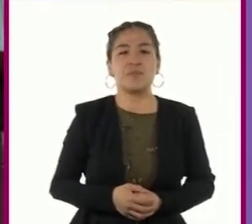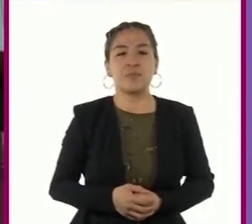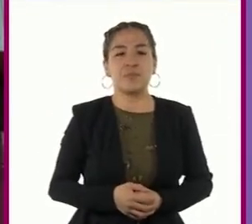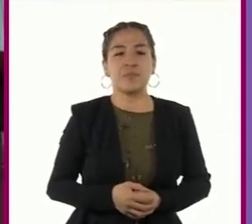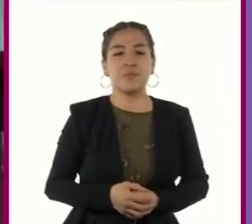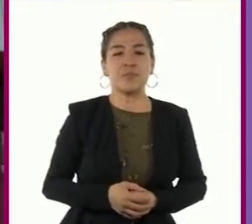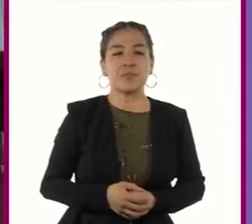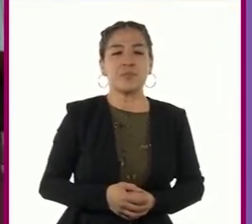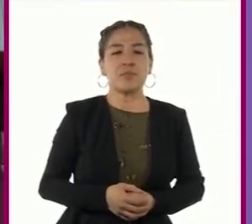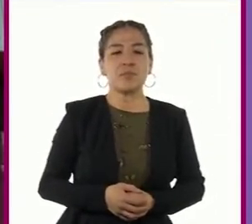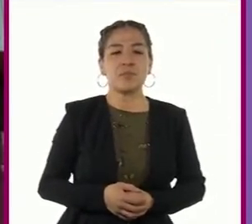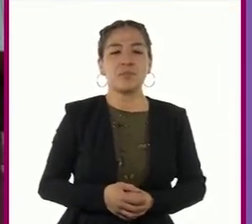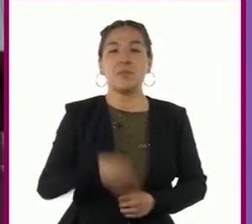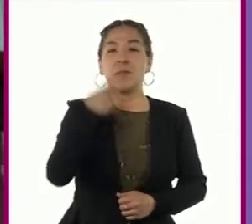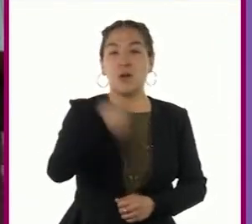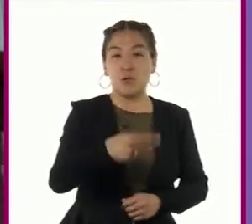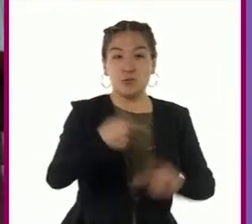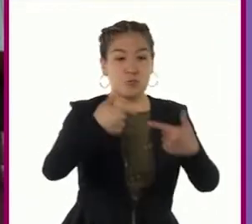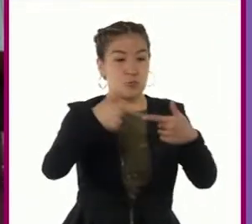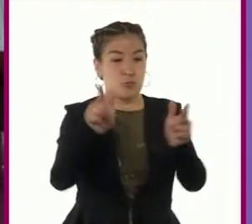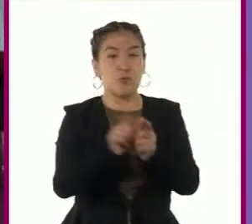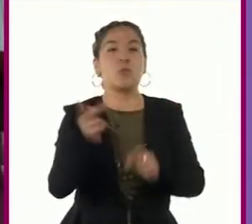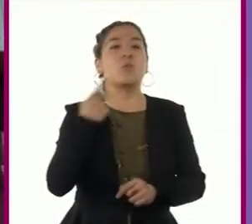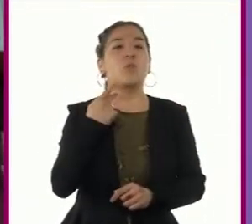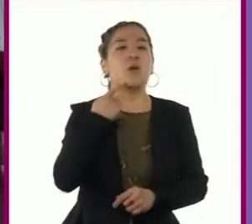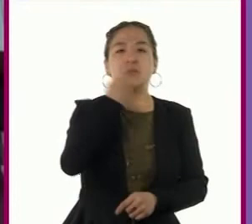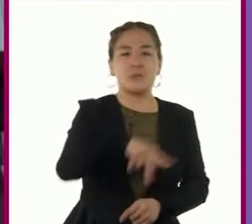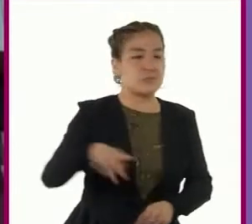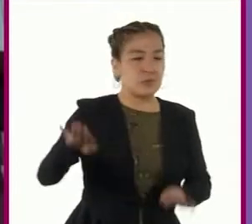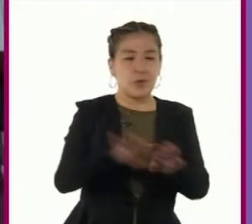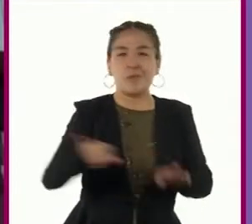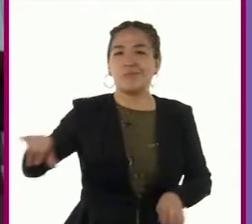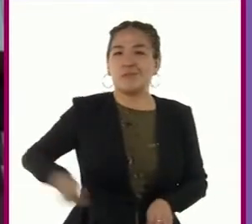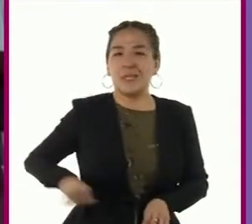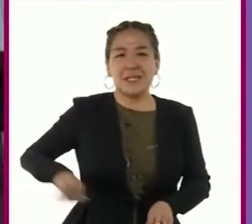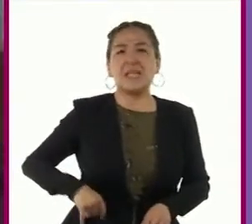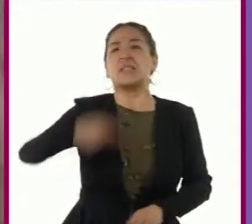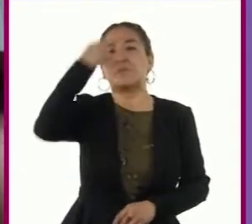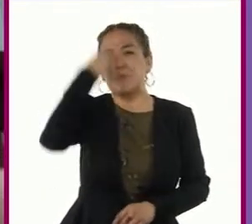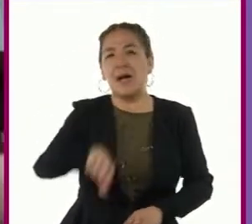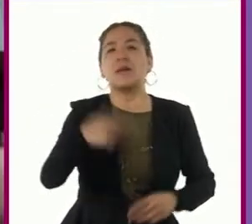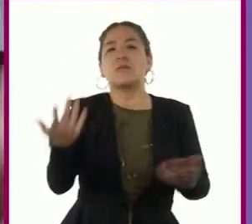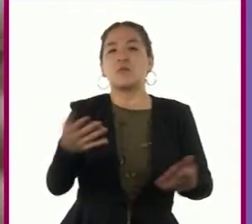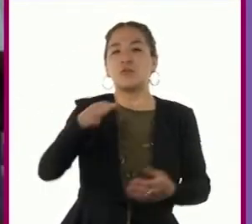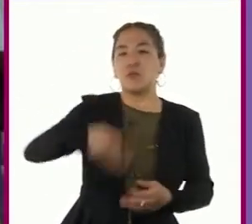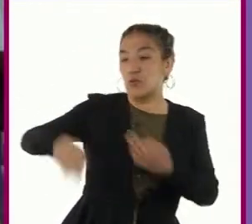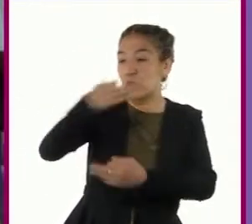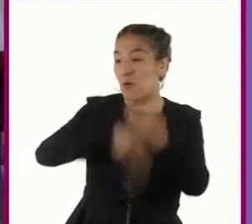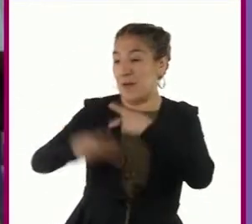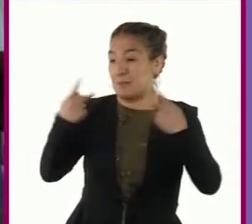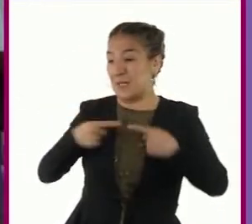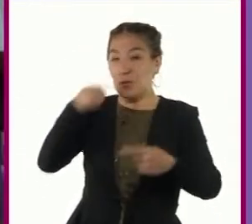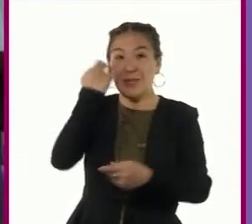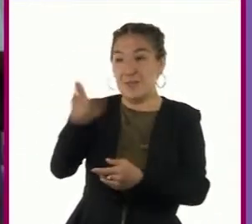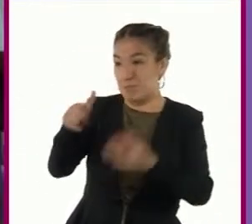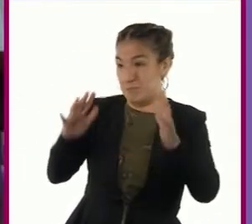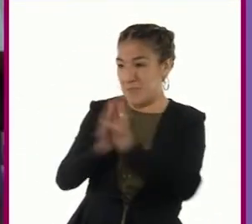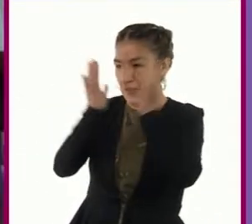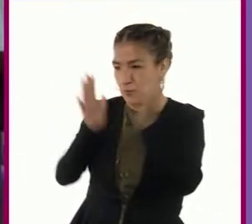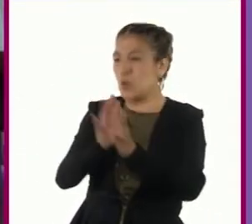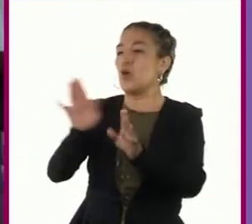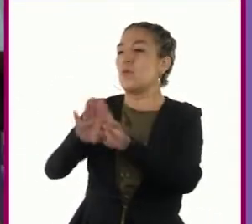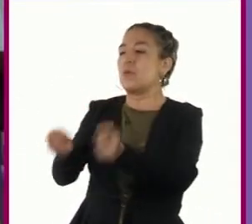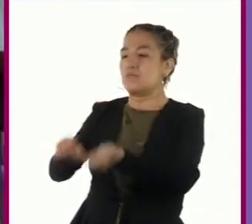son entidades de interés público que tienen como fin promover la participación del pueblo en la vida democrática del